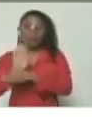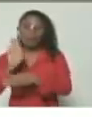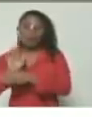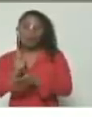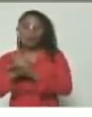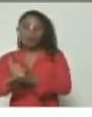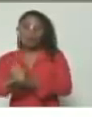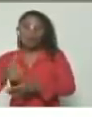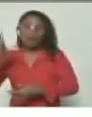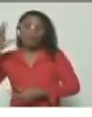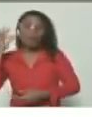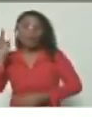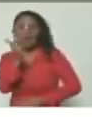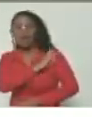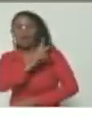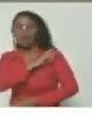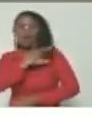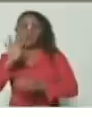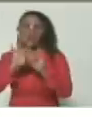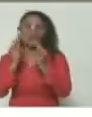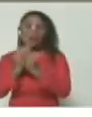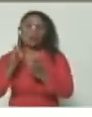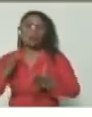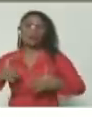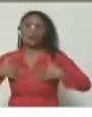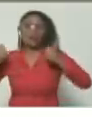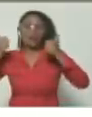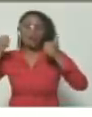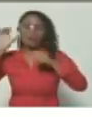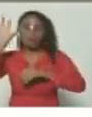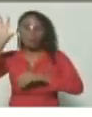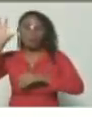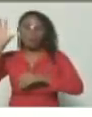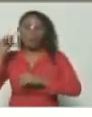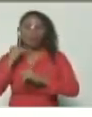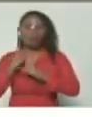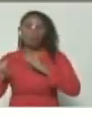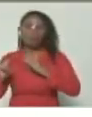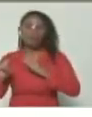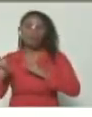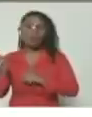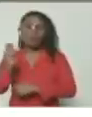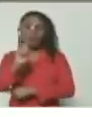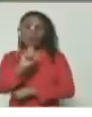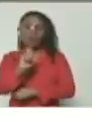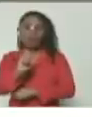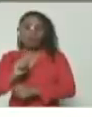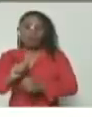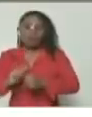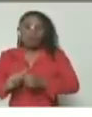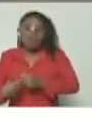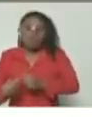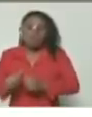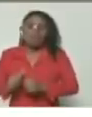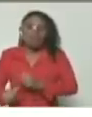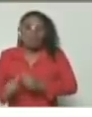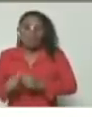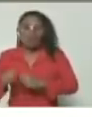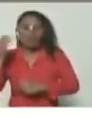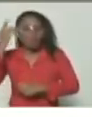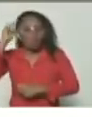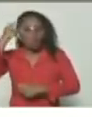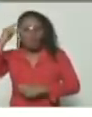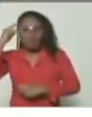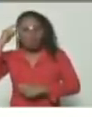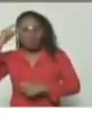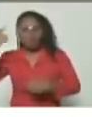a la mujer jefa de familia y salvarle a la patria a final de mes, contadito. Ustedes no saben el esfuerzo que se